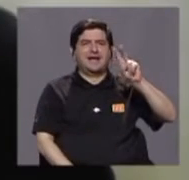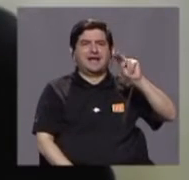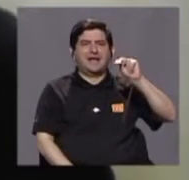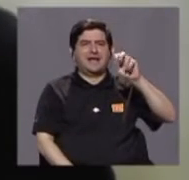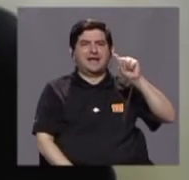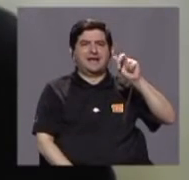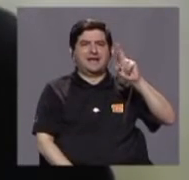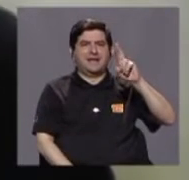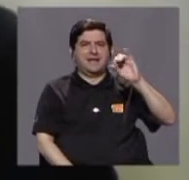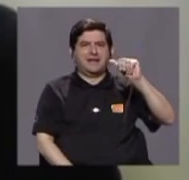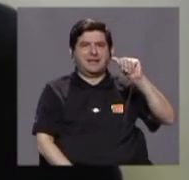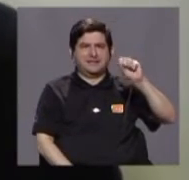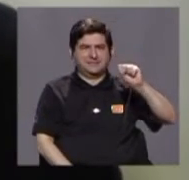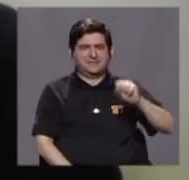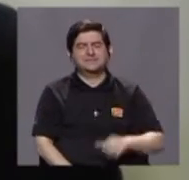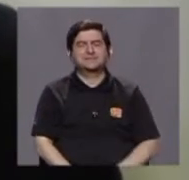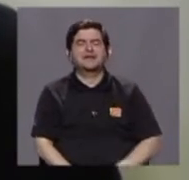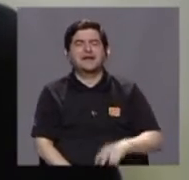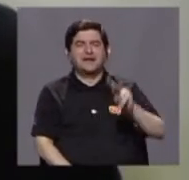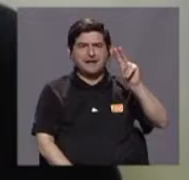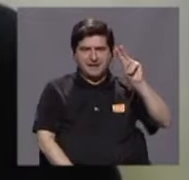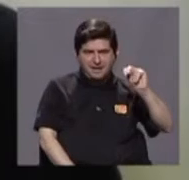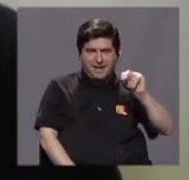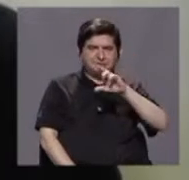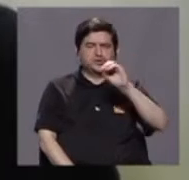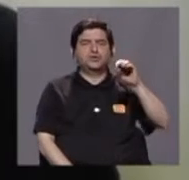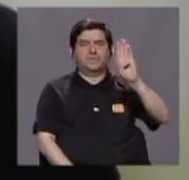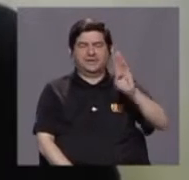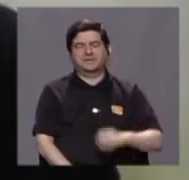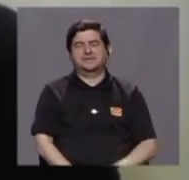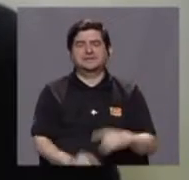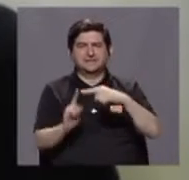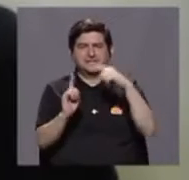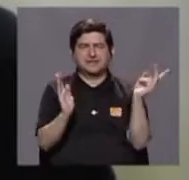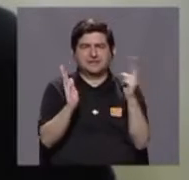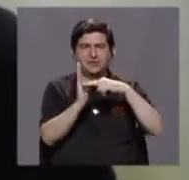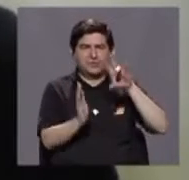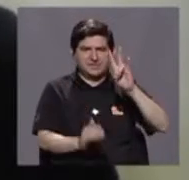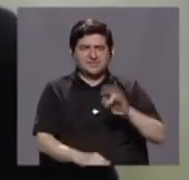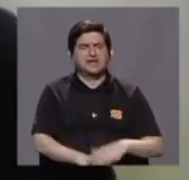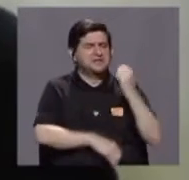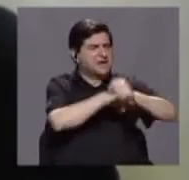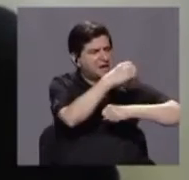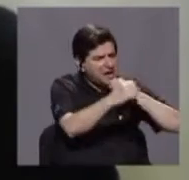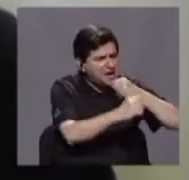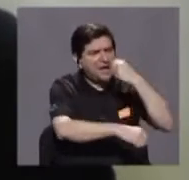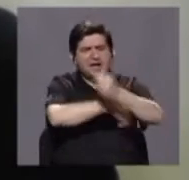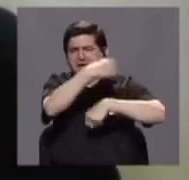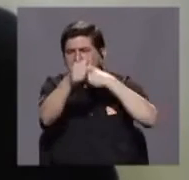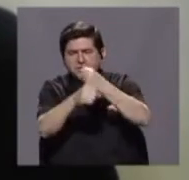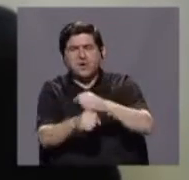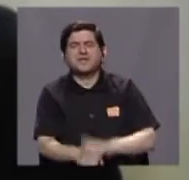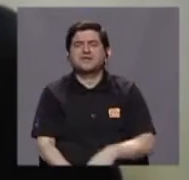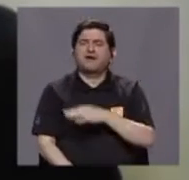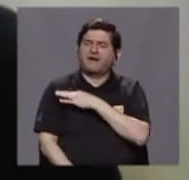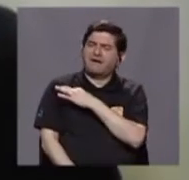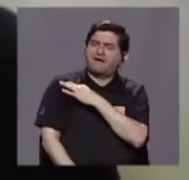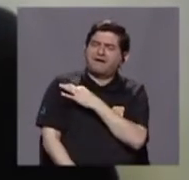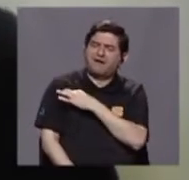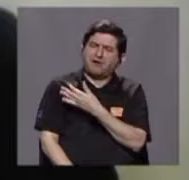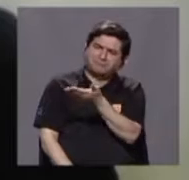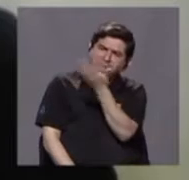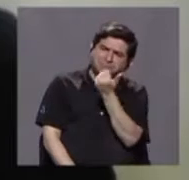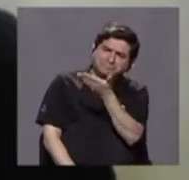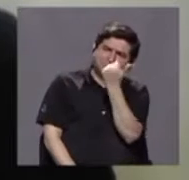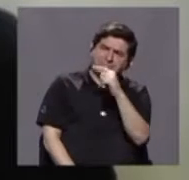y Beatriz González, y desde el 2007 cada año me invitan para pasar